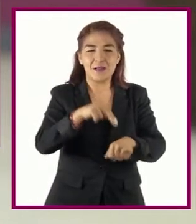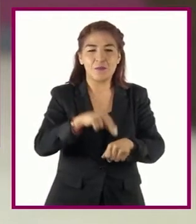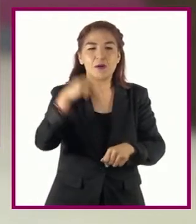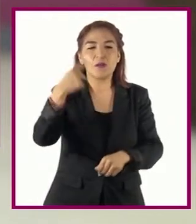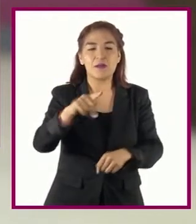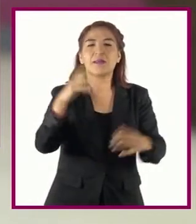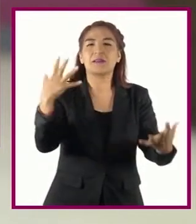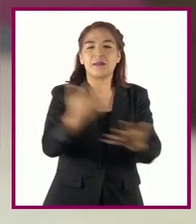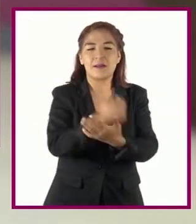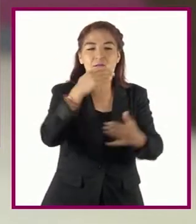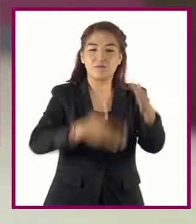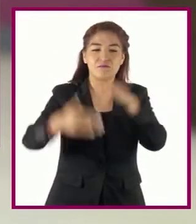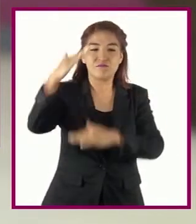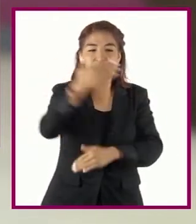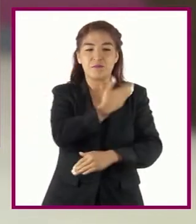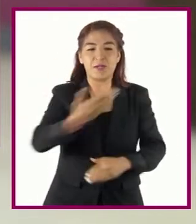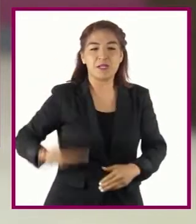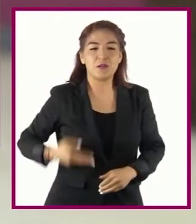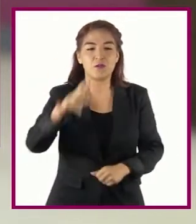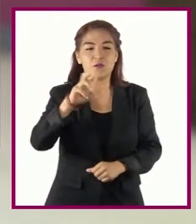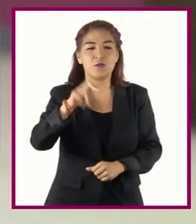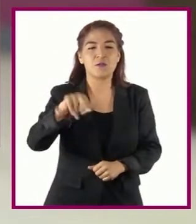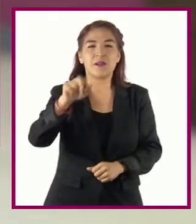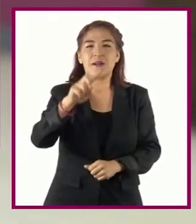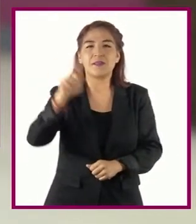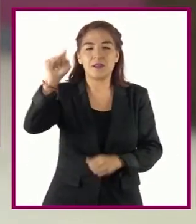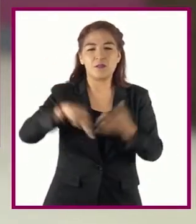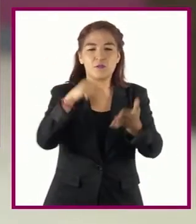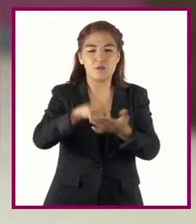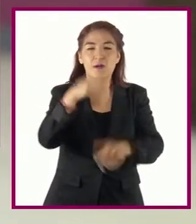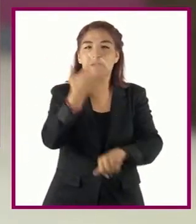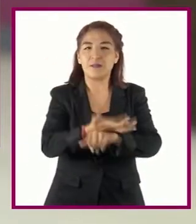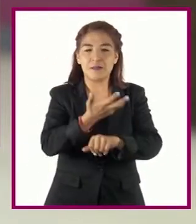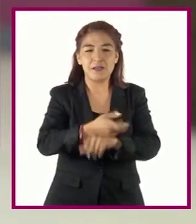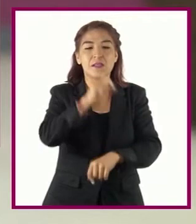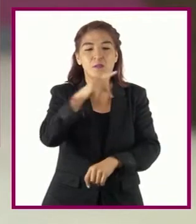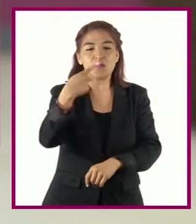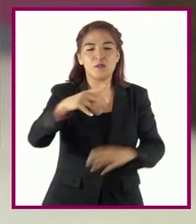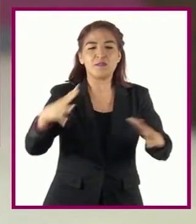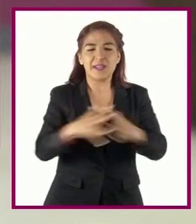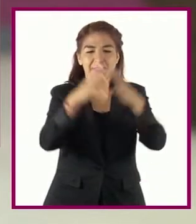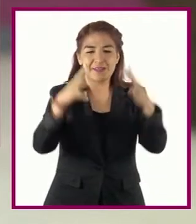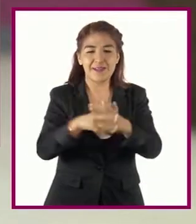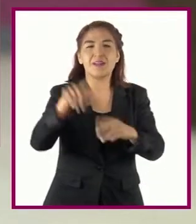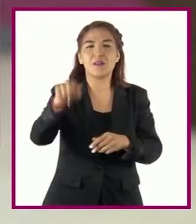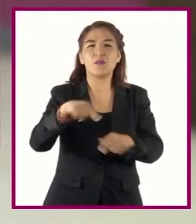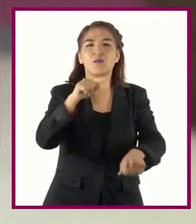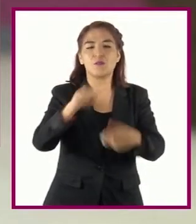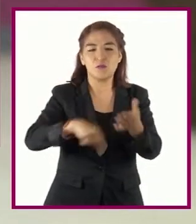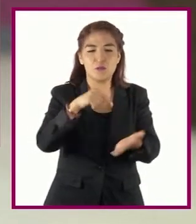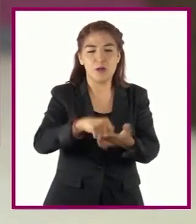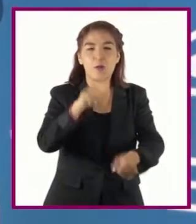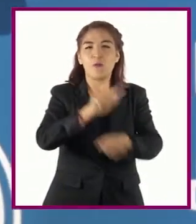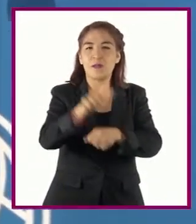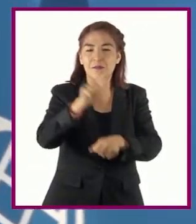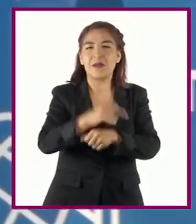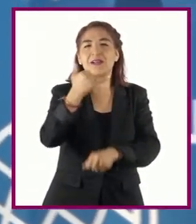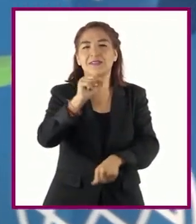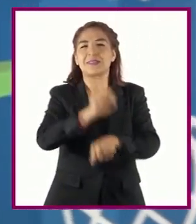de Ronald Reagan a la presidencia de los Estados Unidos de América y los movimientos guerrilleros en El Salvador y